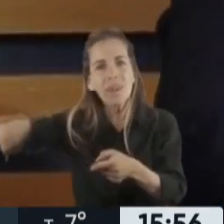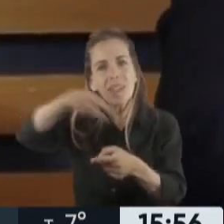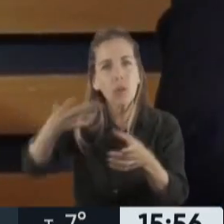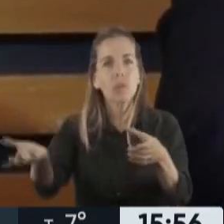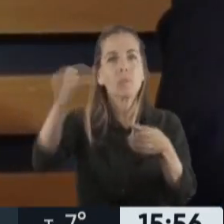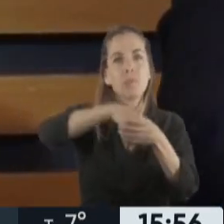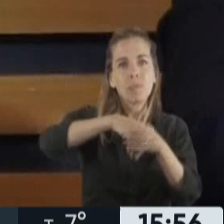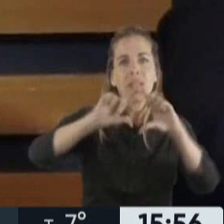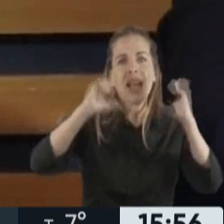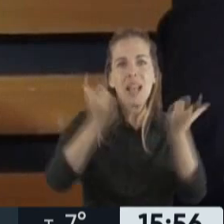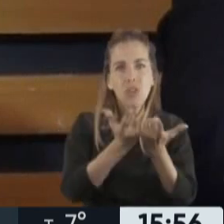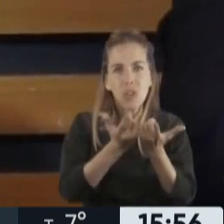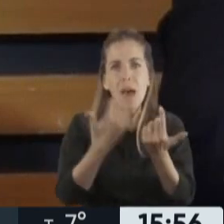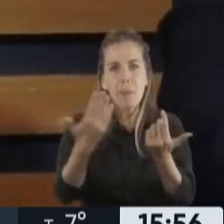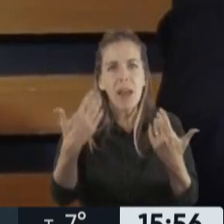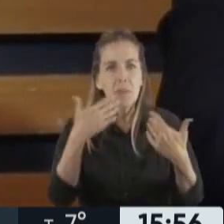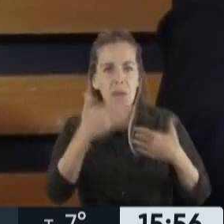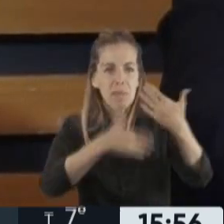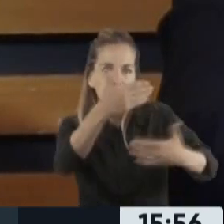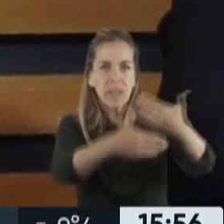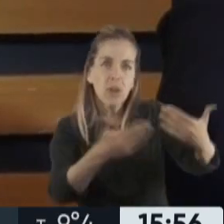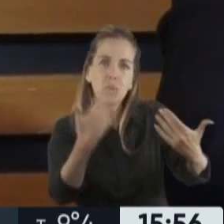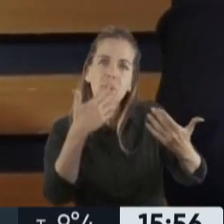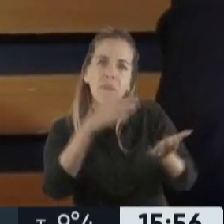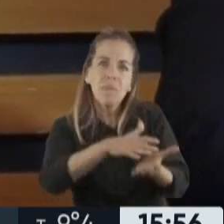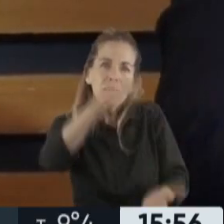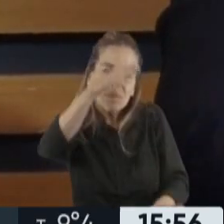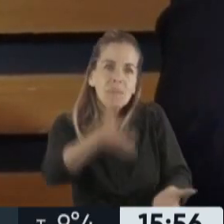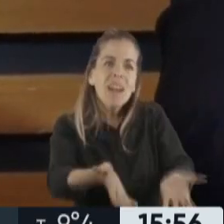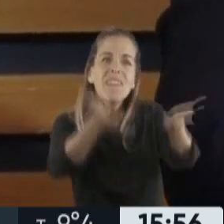que precisamente puedan crecer y puedan desarrollarse.